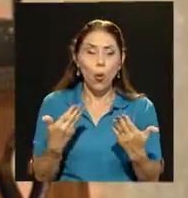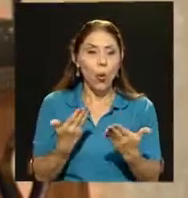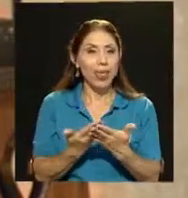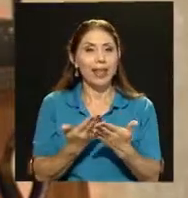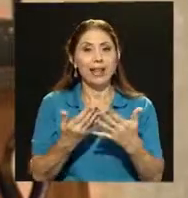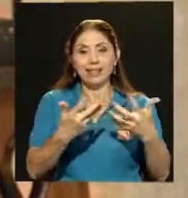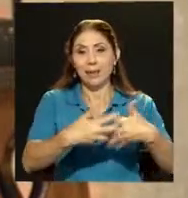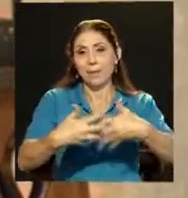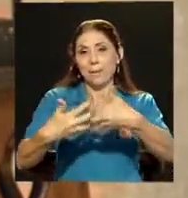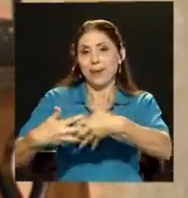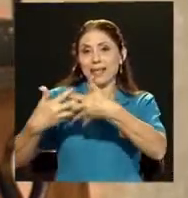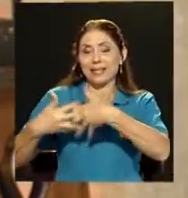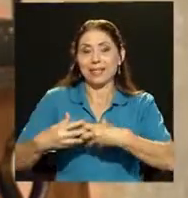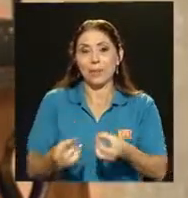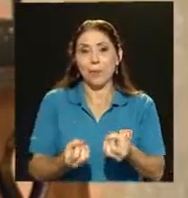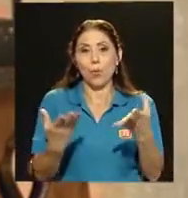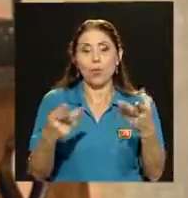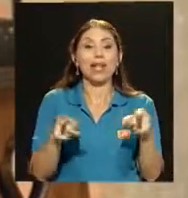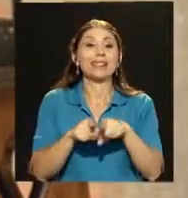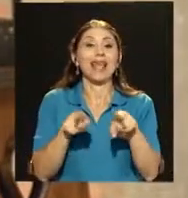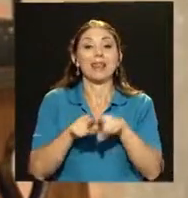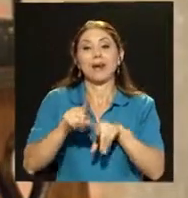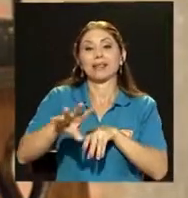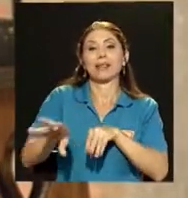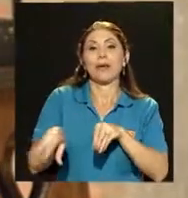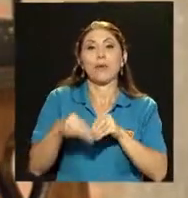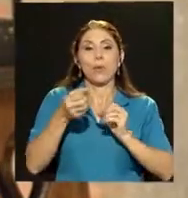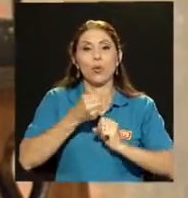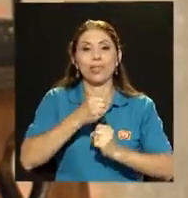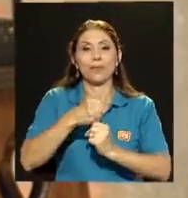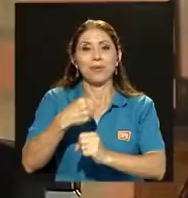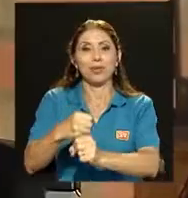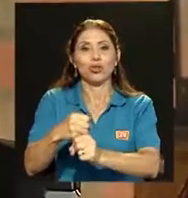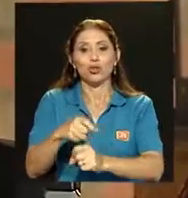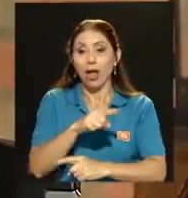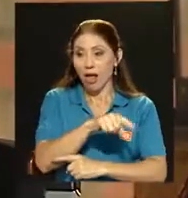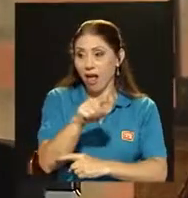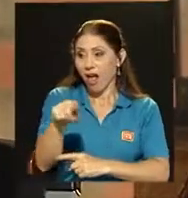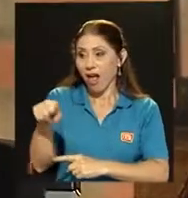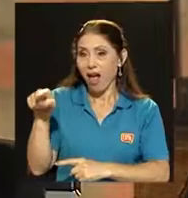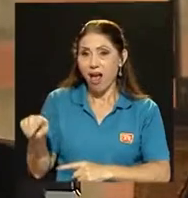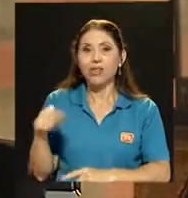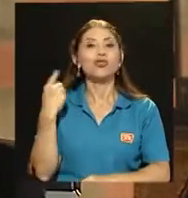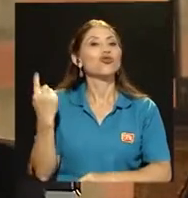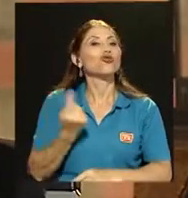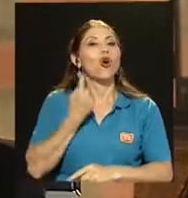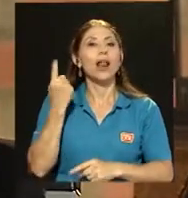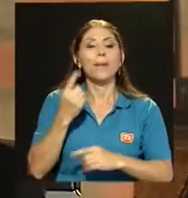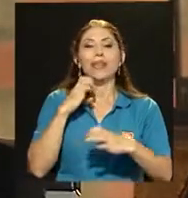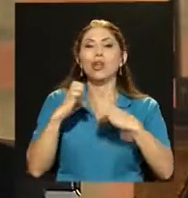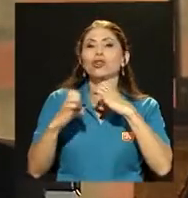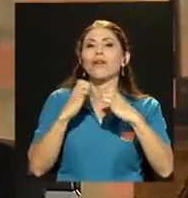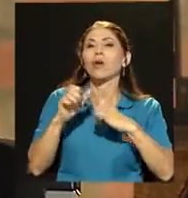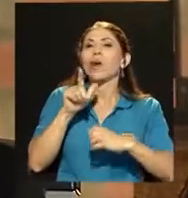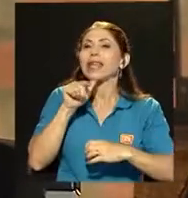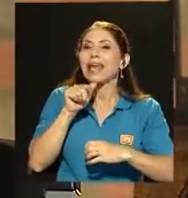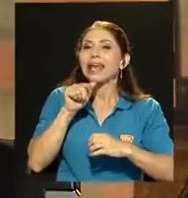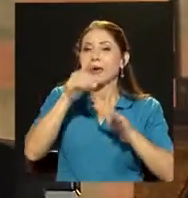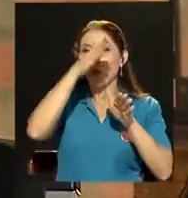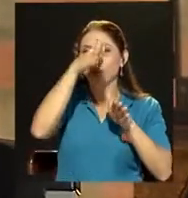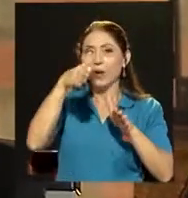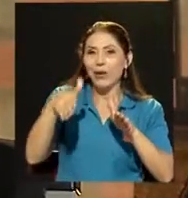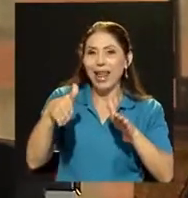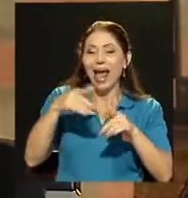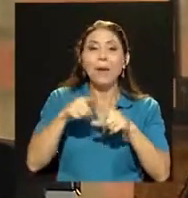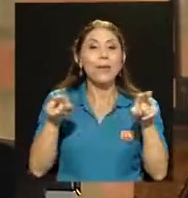todas las empresas del Estado, más todos los municipios, solamente la Contraloría los evalúa, pero además los aprueba, y eso es